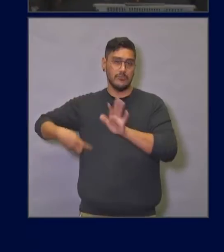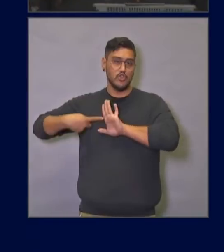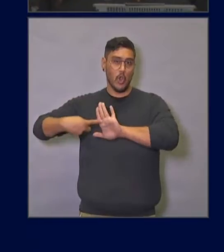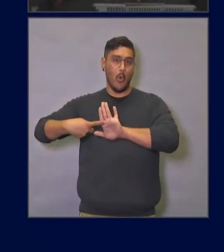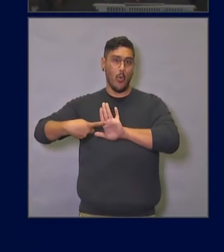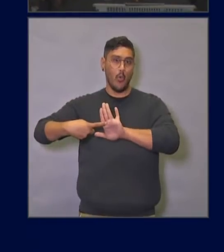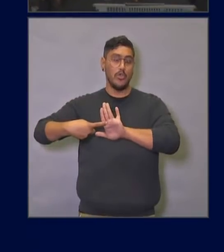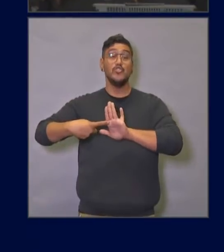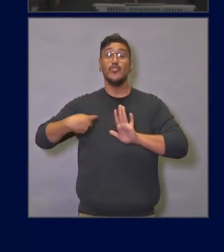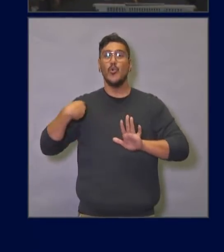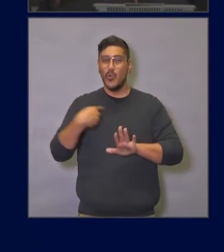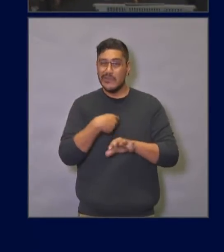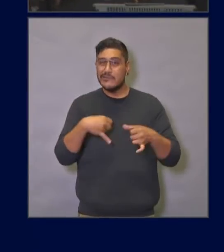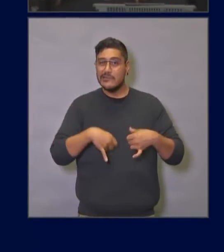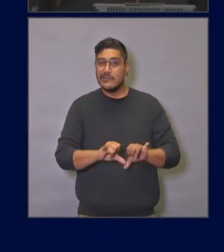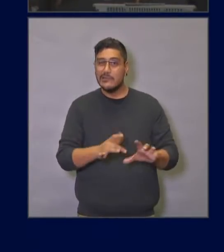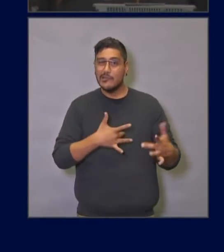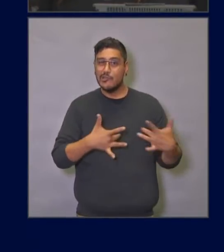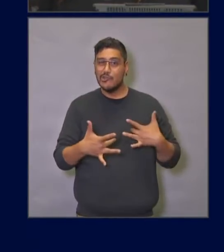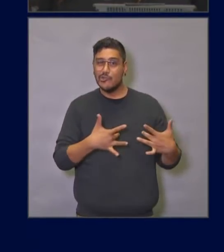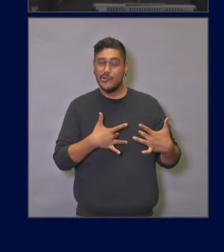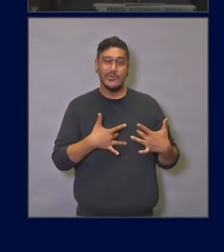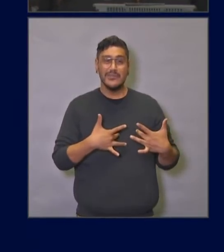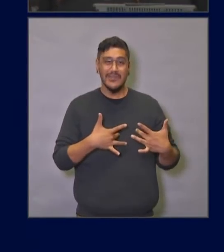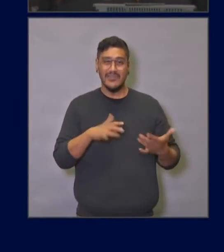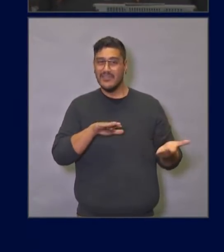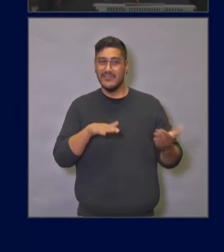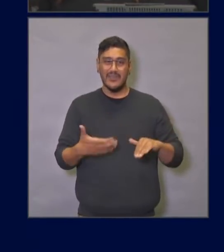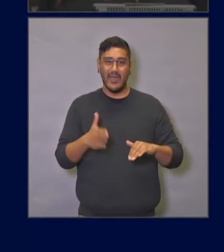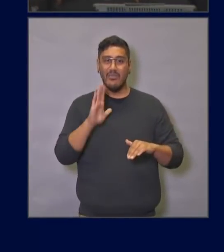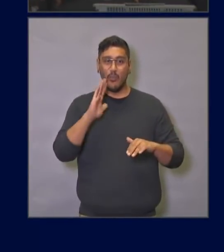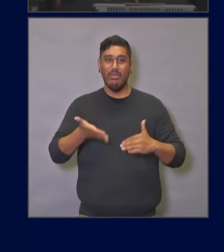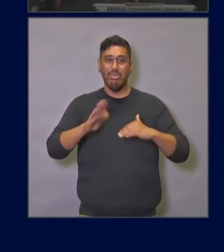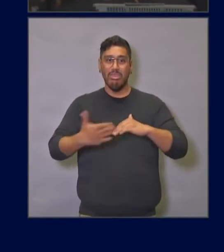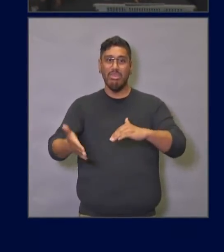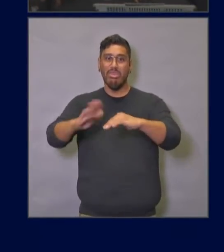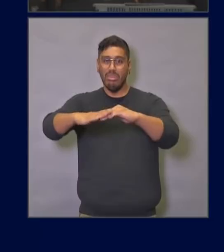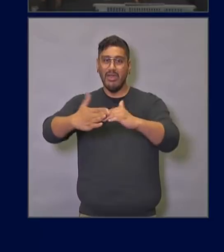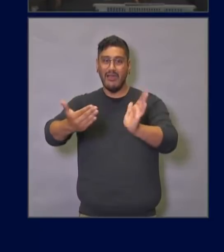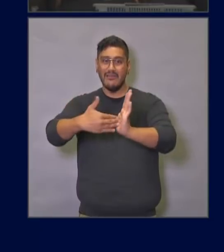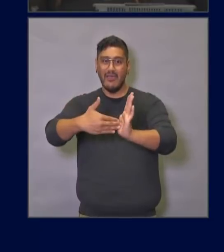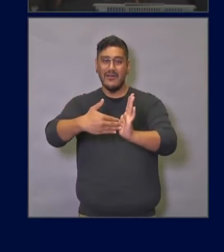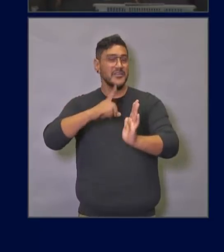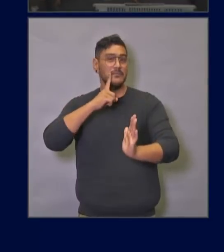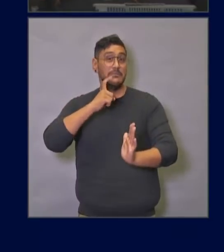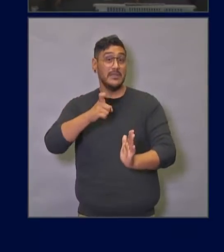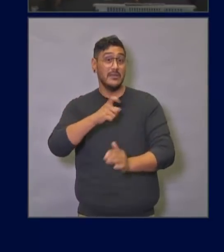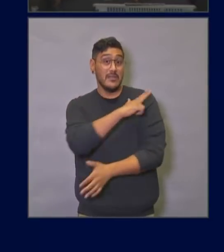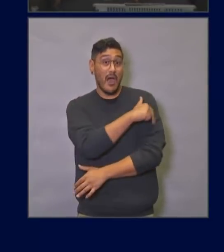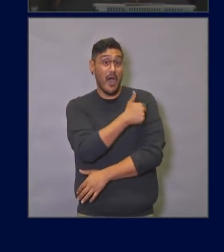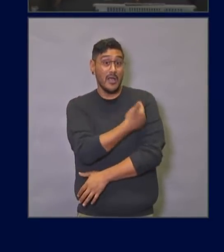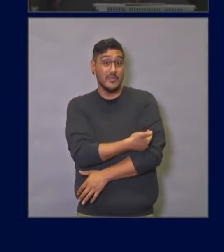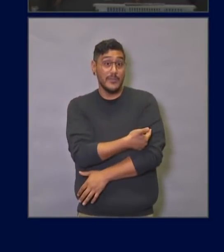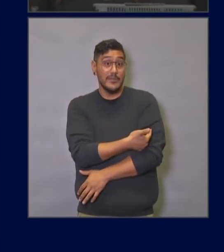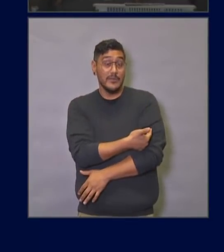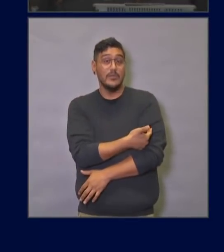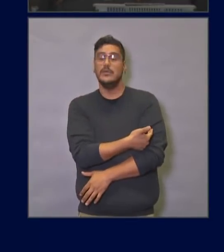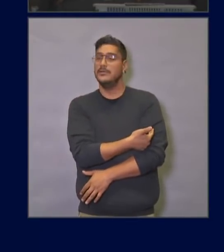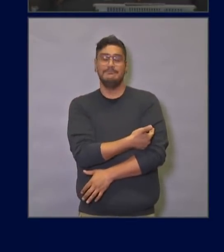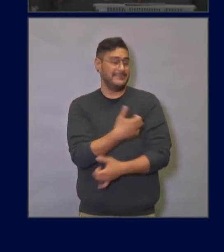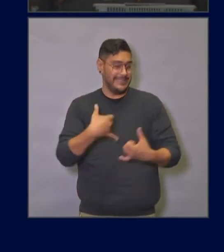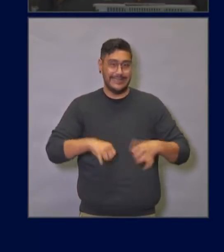que podamos ver que los fallecimientos vuelvan a subir, dado que las hospitalizaciones siguen aumentando.